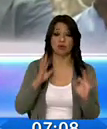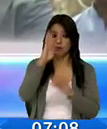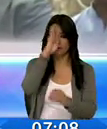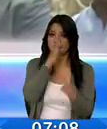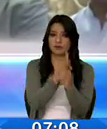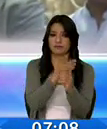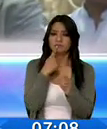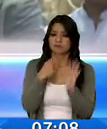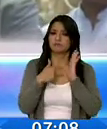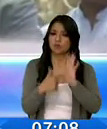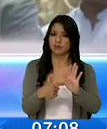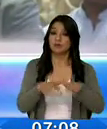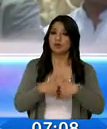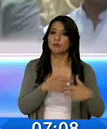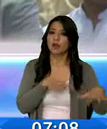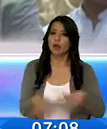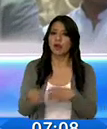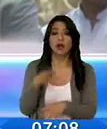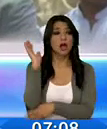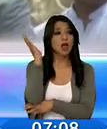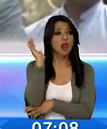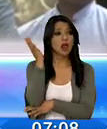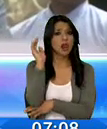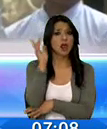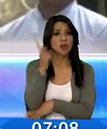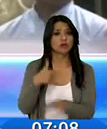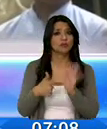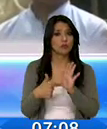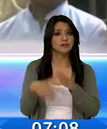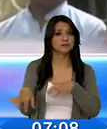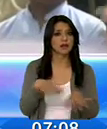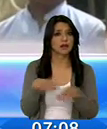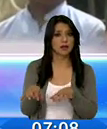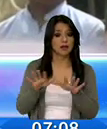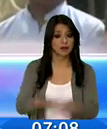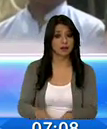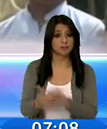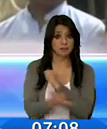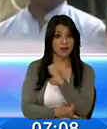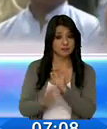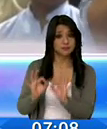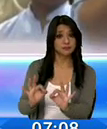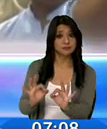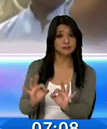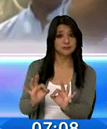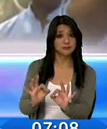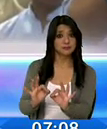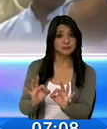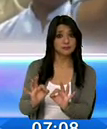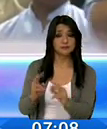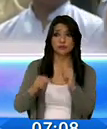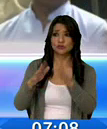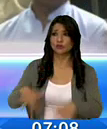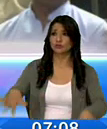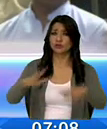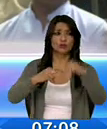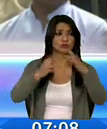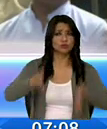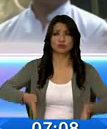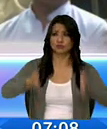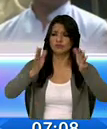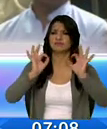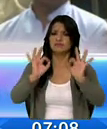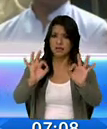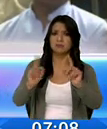Lo demostramos con acciones, no con palabras. ¿Cuál es un país mejor que el que recibimos? Un país en donde la infraestructura básica se haga